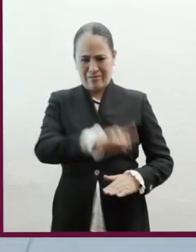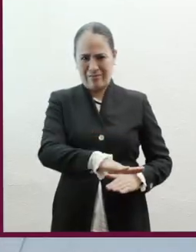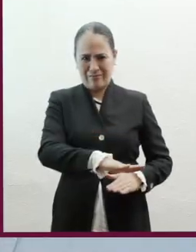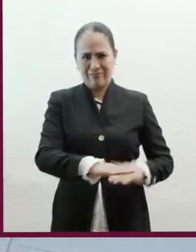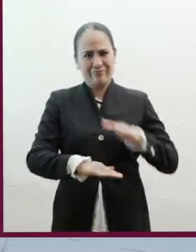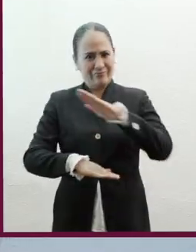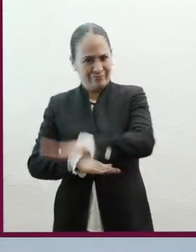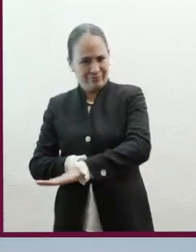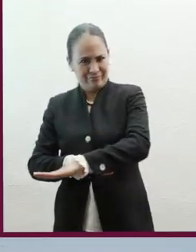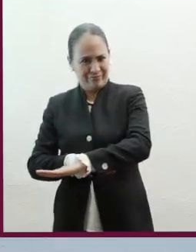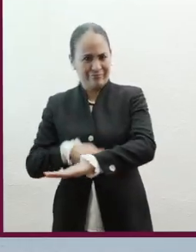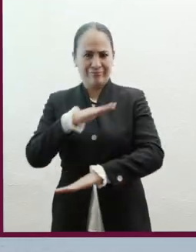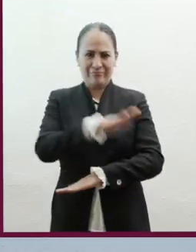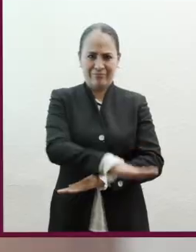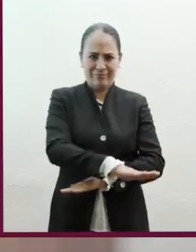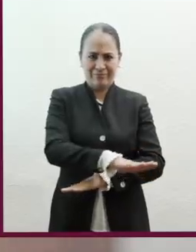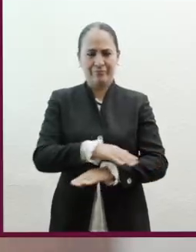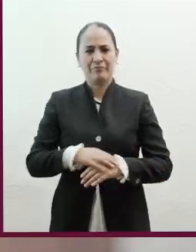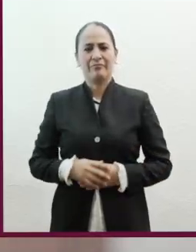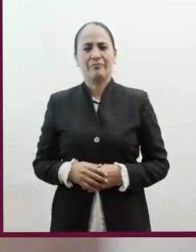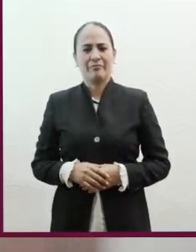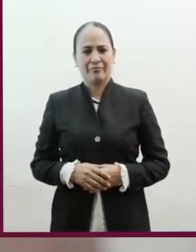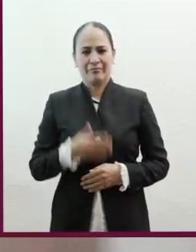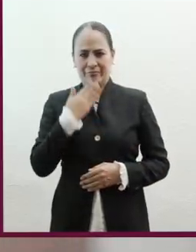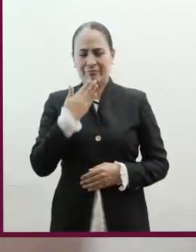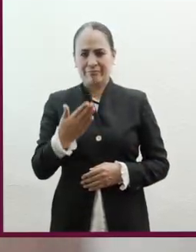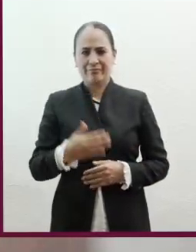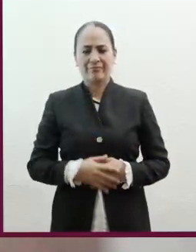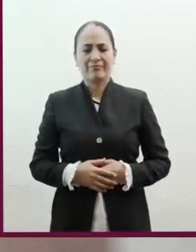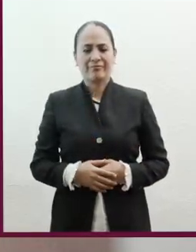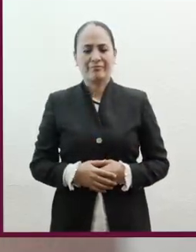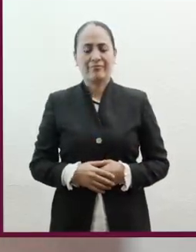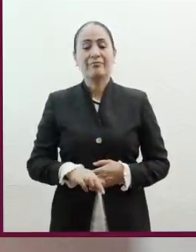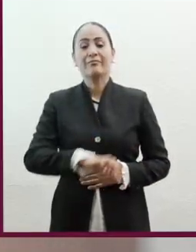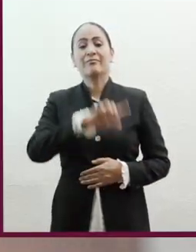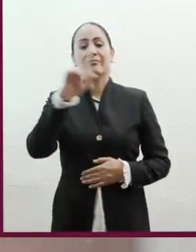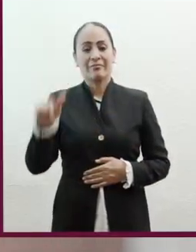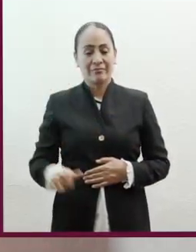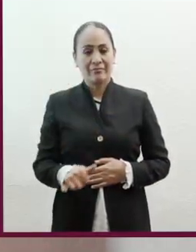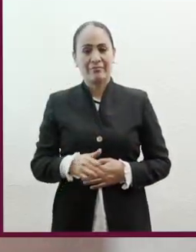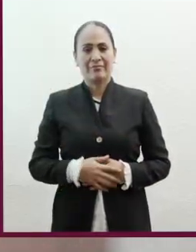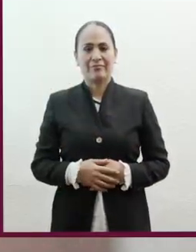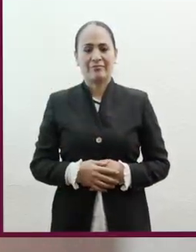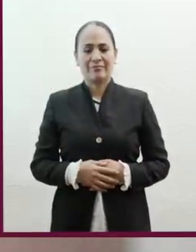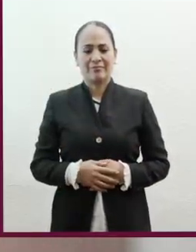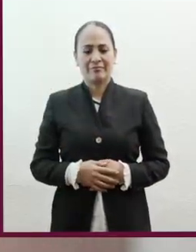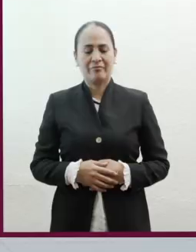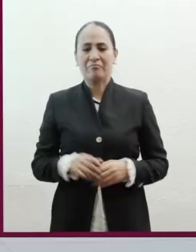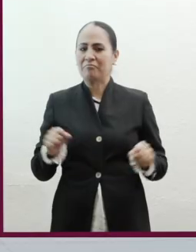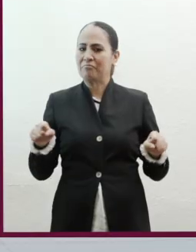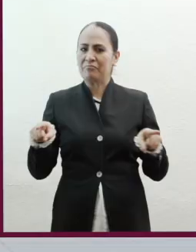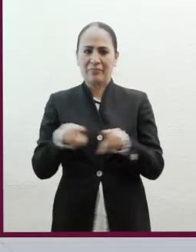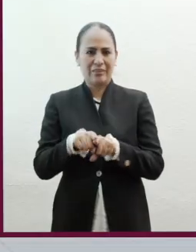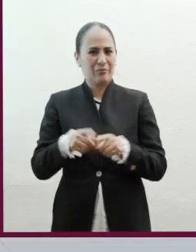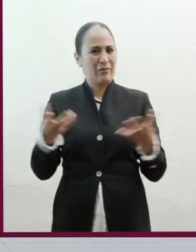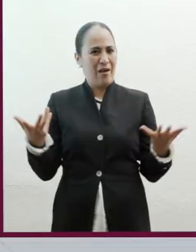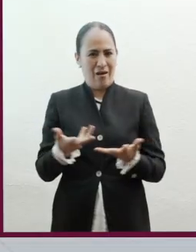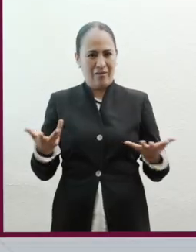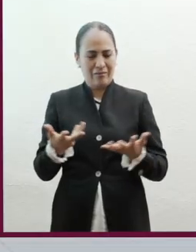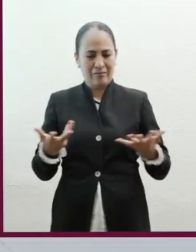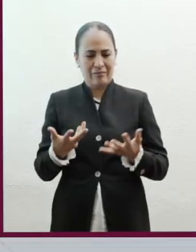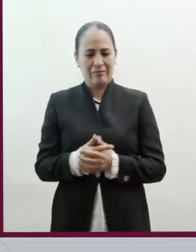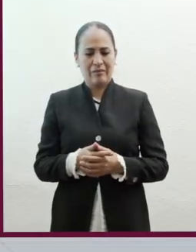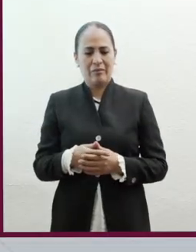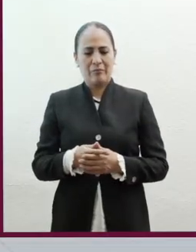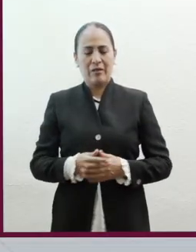contraria. Muy bien. A continuación, vamos a realizar la misma acción, pero en la parte